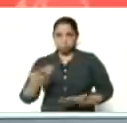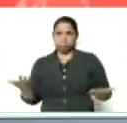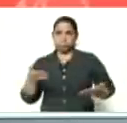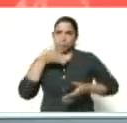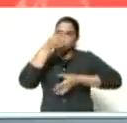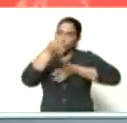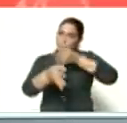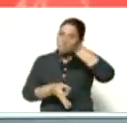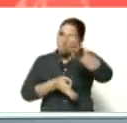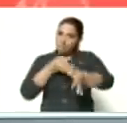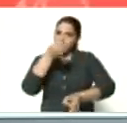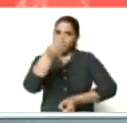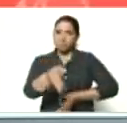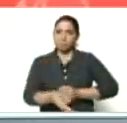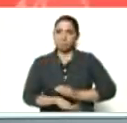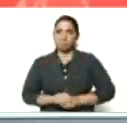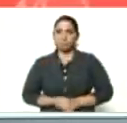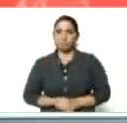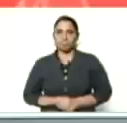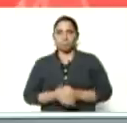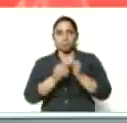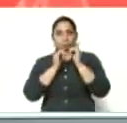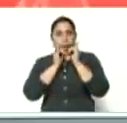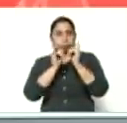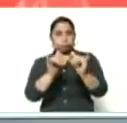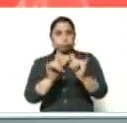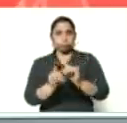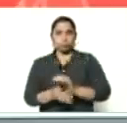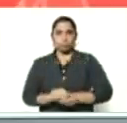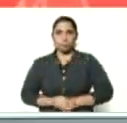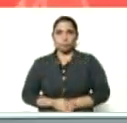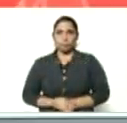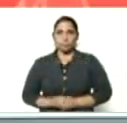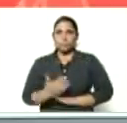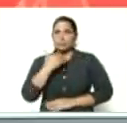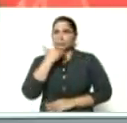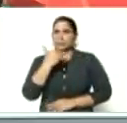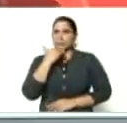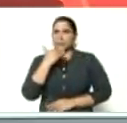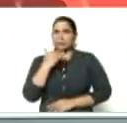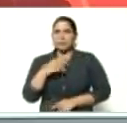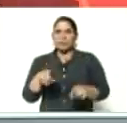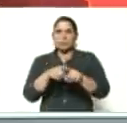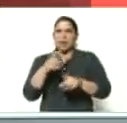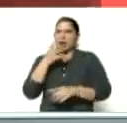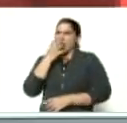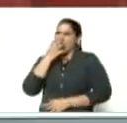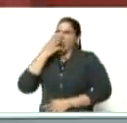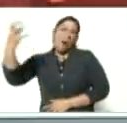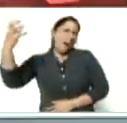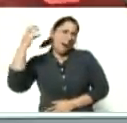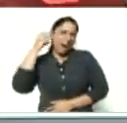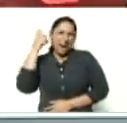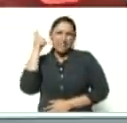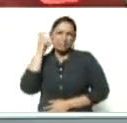expliqué, di la noticia y casi simultáneo se escuchó un grito